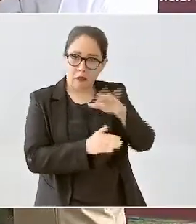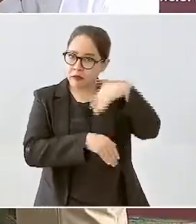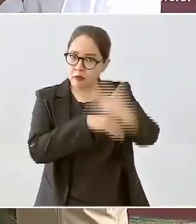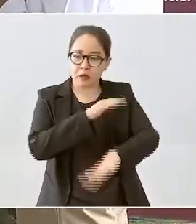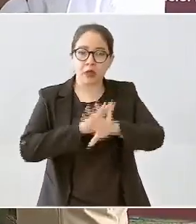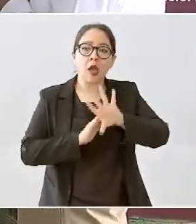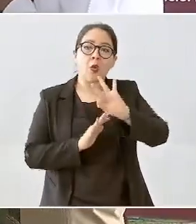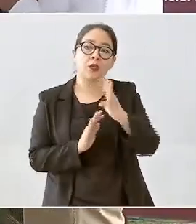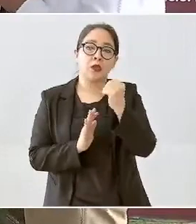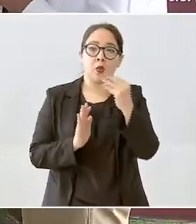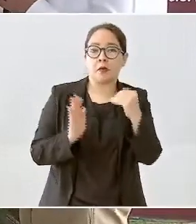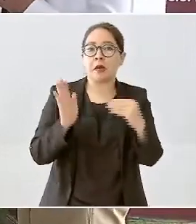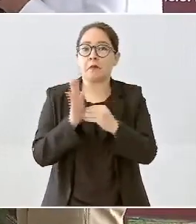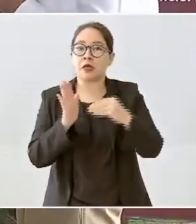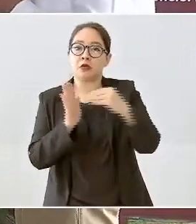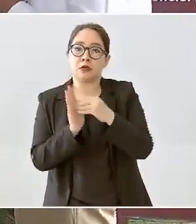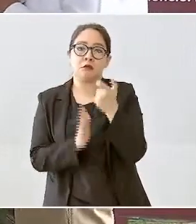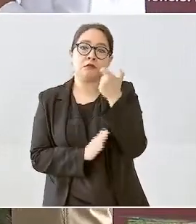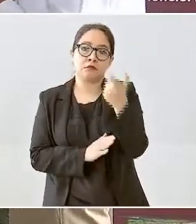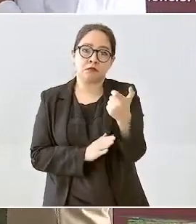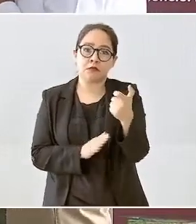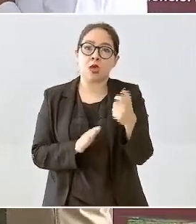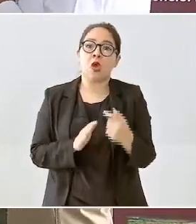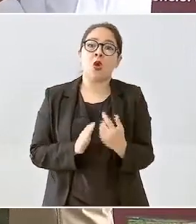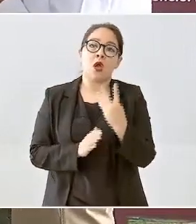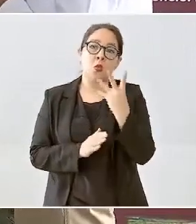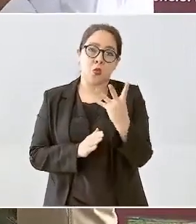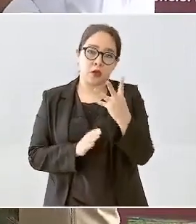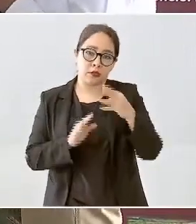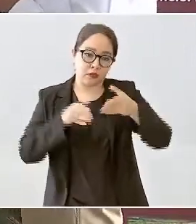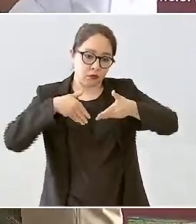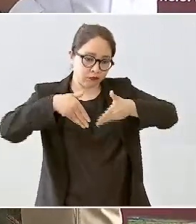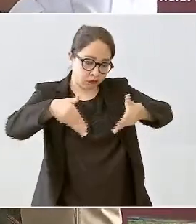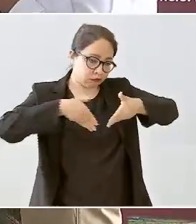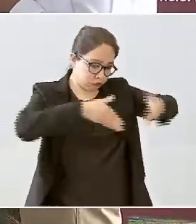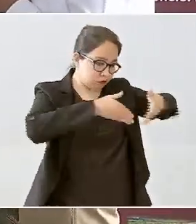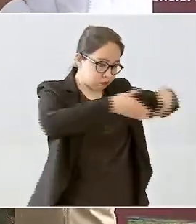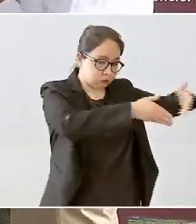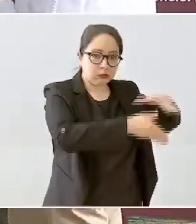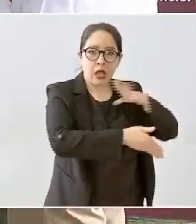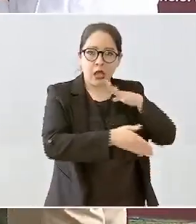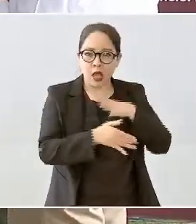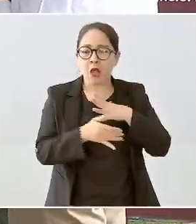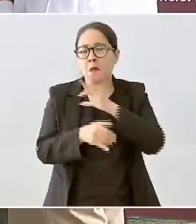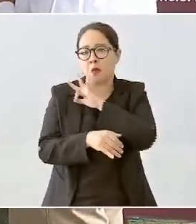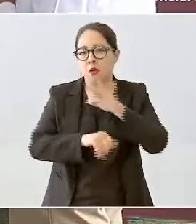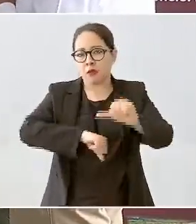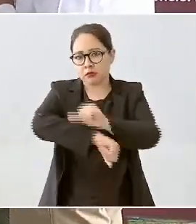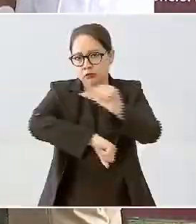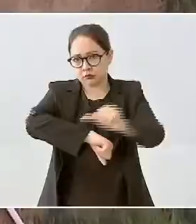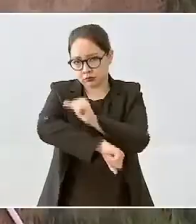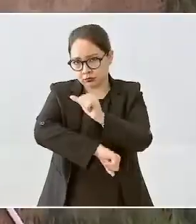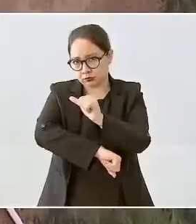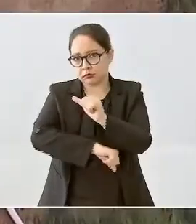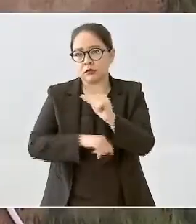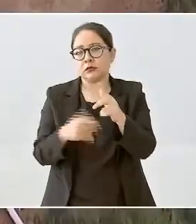49 millones de pesos, tenemos 4 carriles y el puente tiene capacidad para camiones de 65 toneladas.